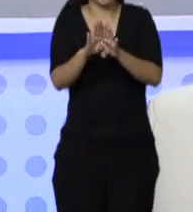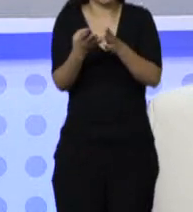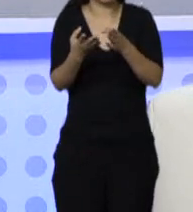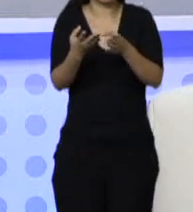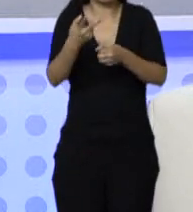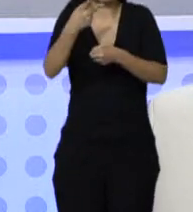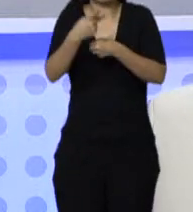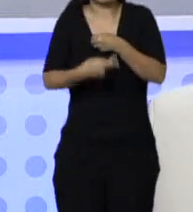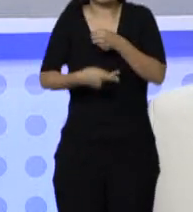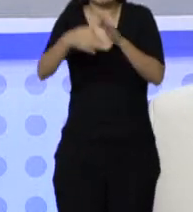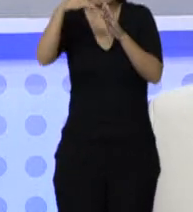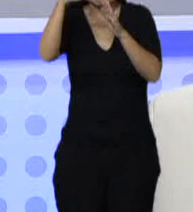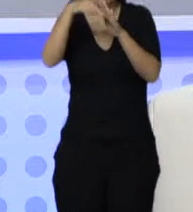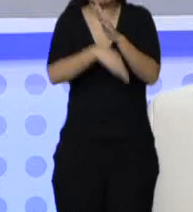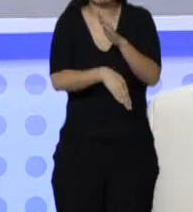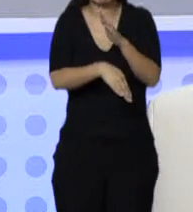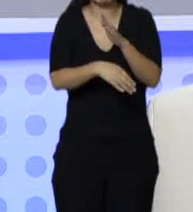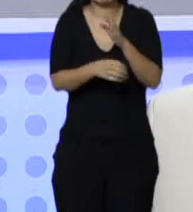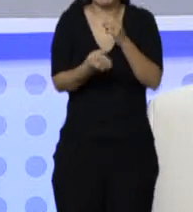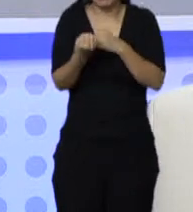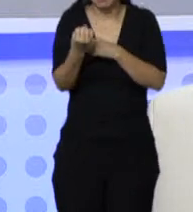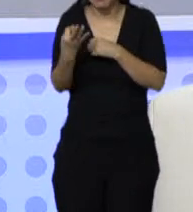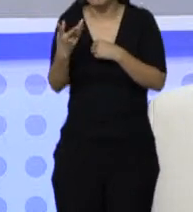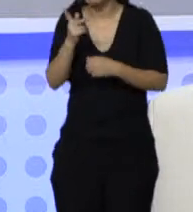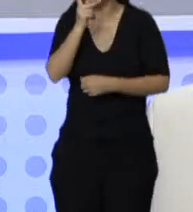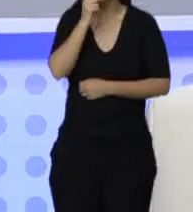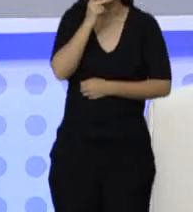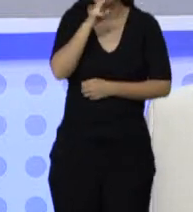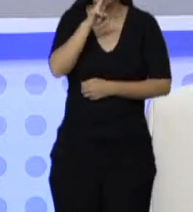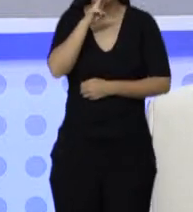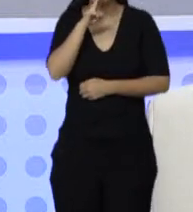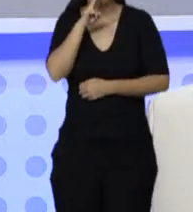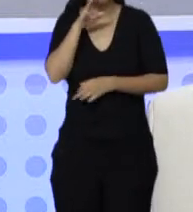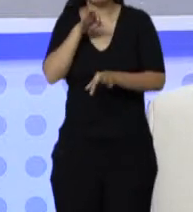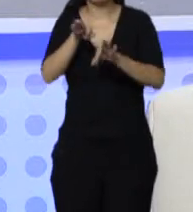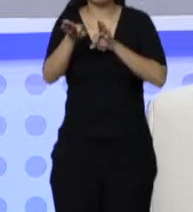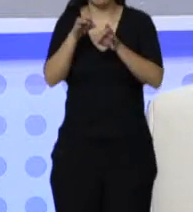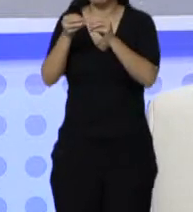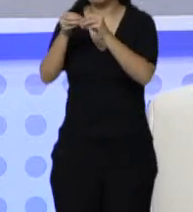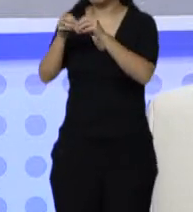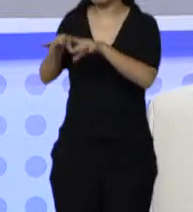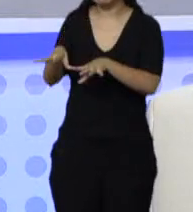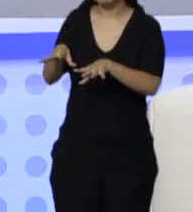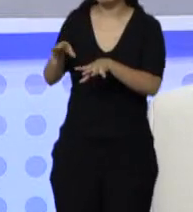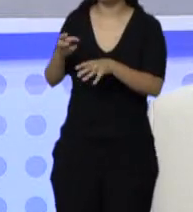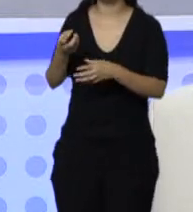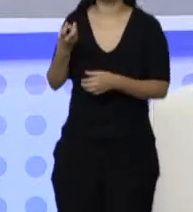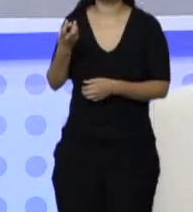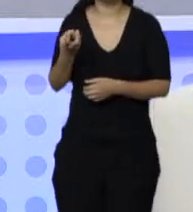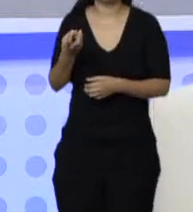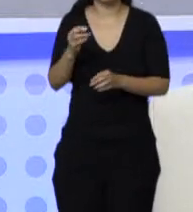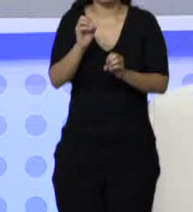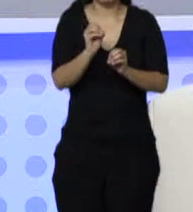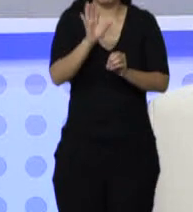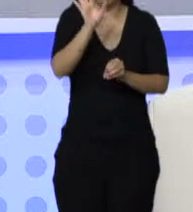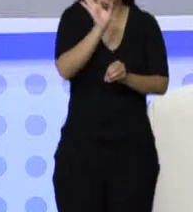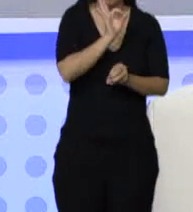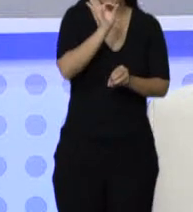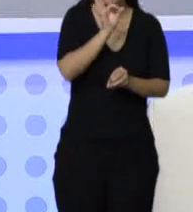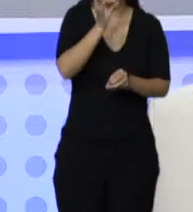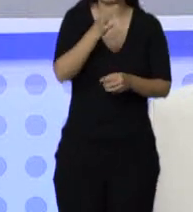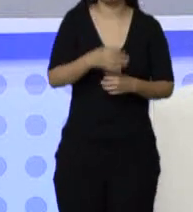porque algunos padres de familia quedaron sin trabajo o en algún determinado momento